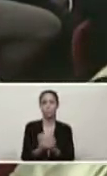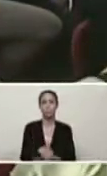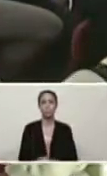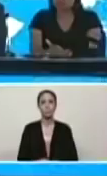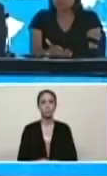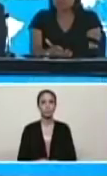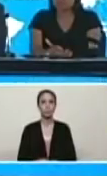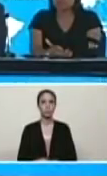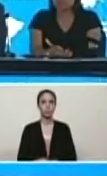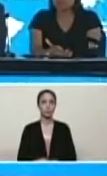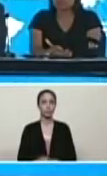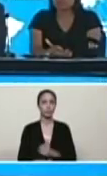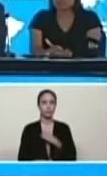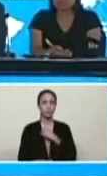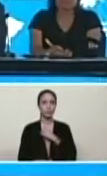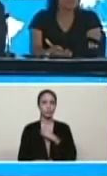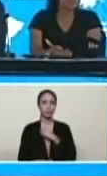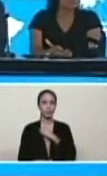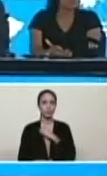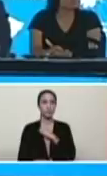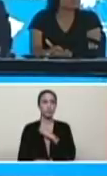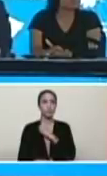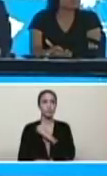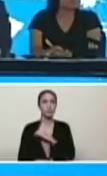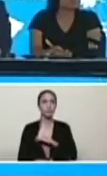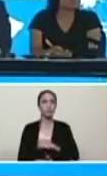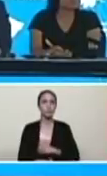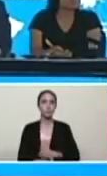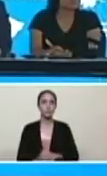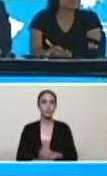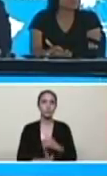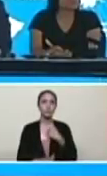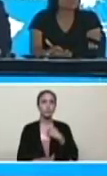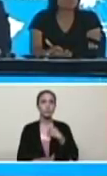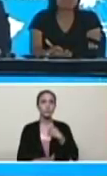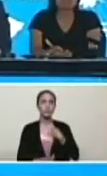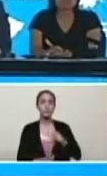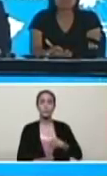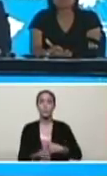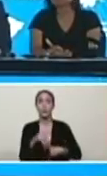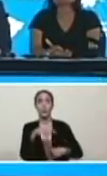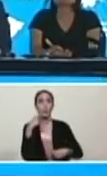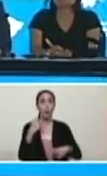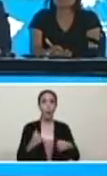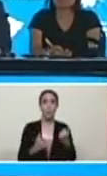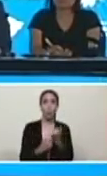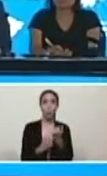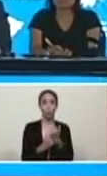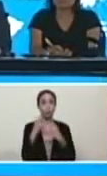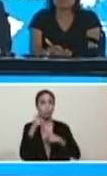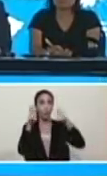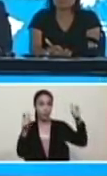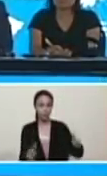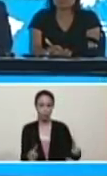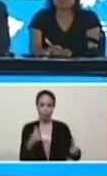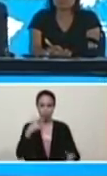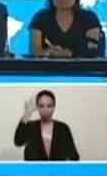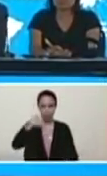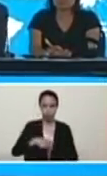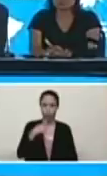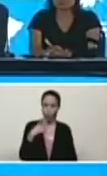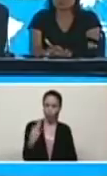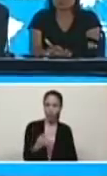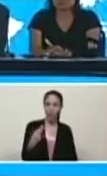antiimperialistas. Venezuela recibe la solidaridad de la gente honesta y libre